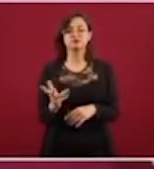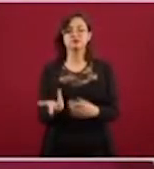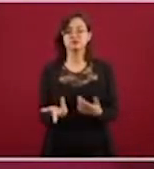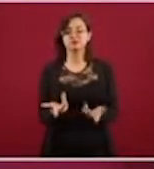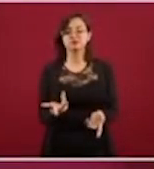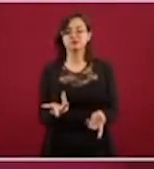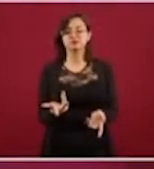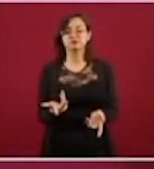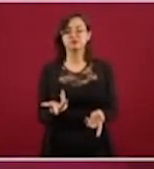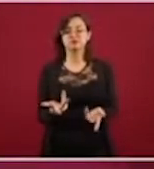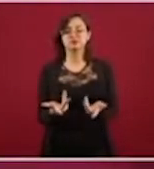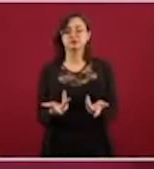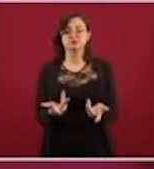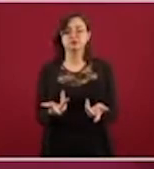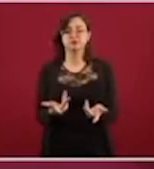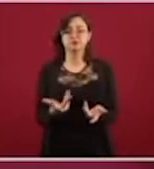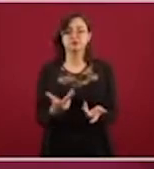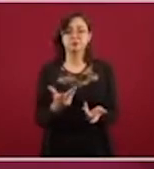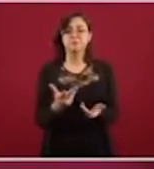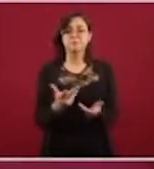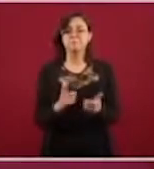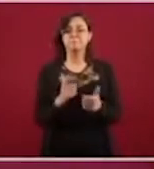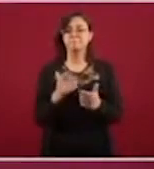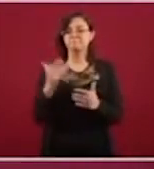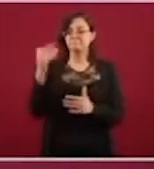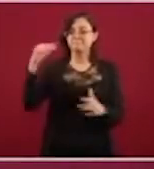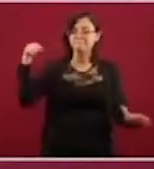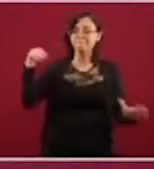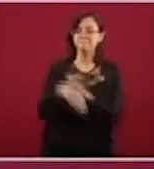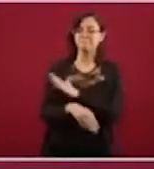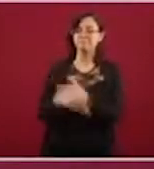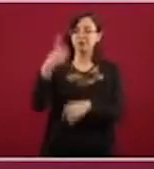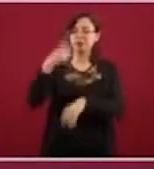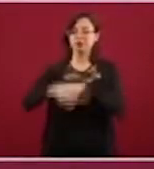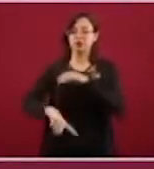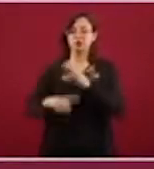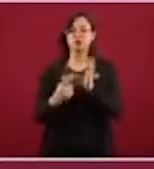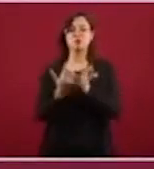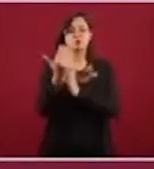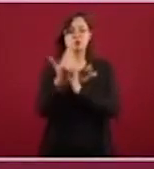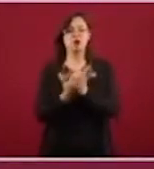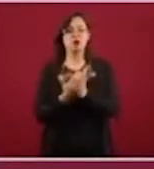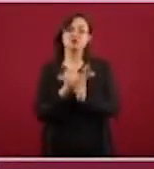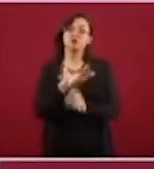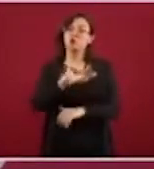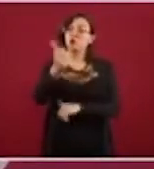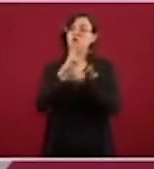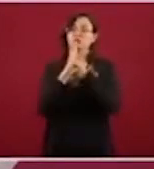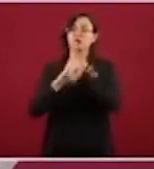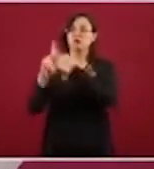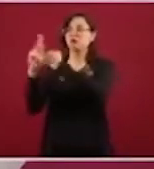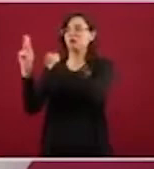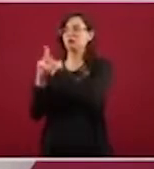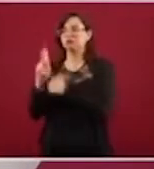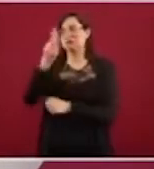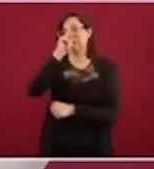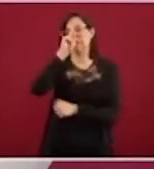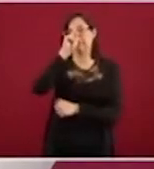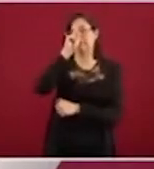resultar menos afectados que otros. Eso sí lo puedo